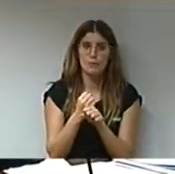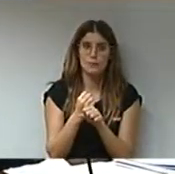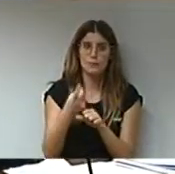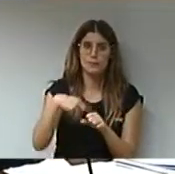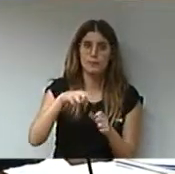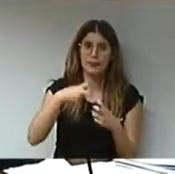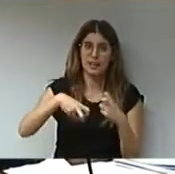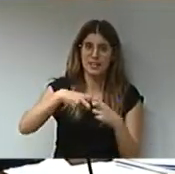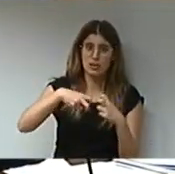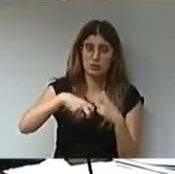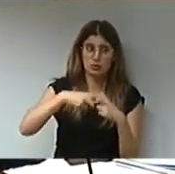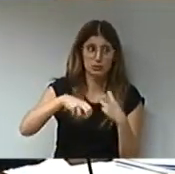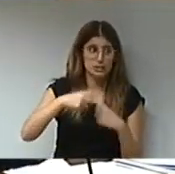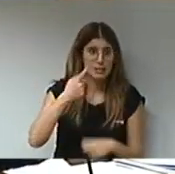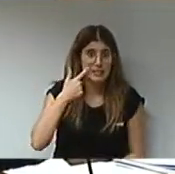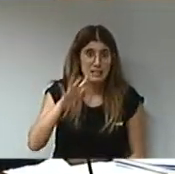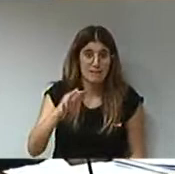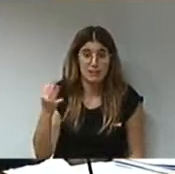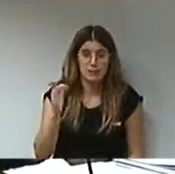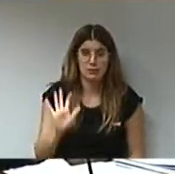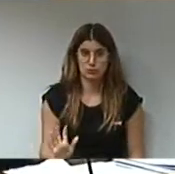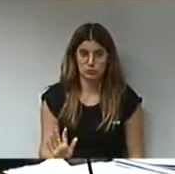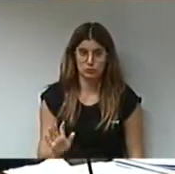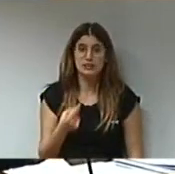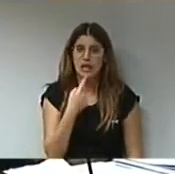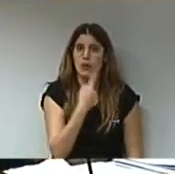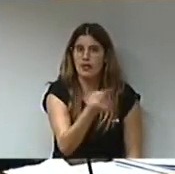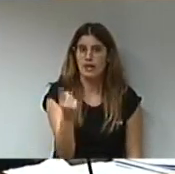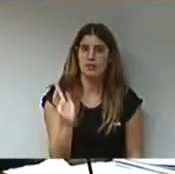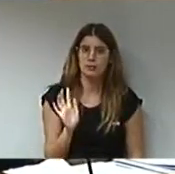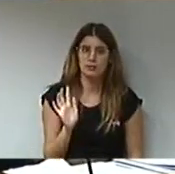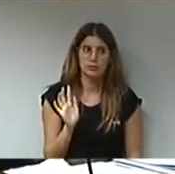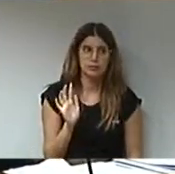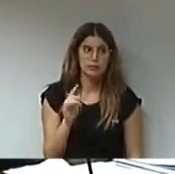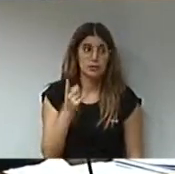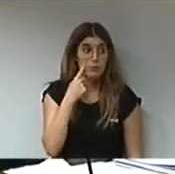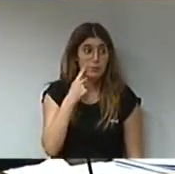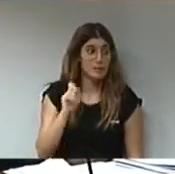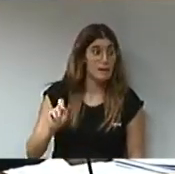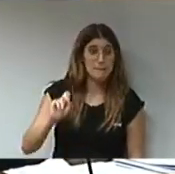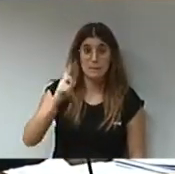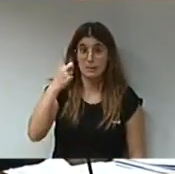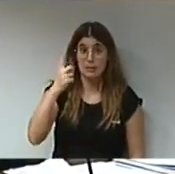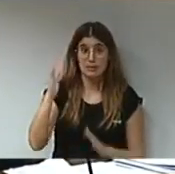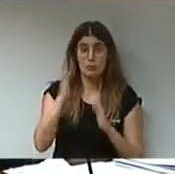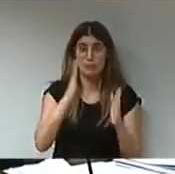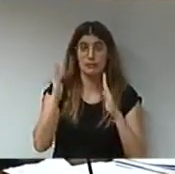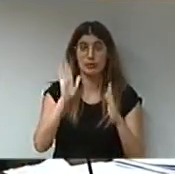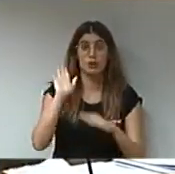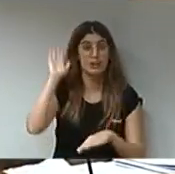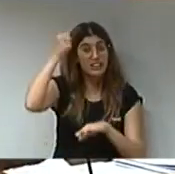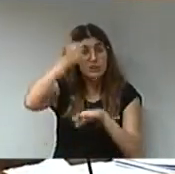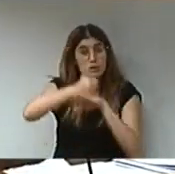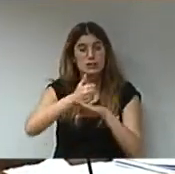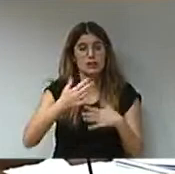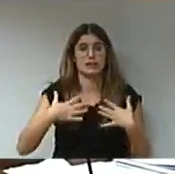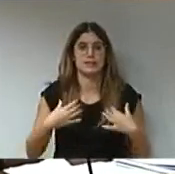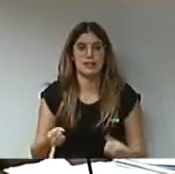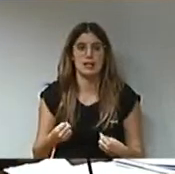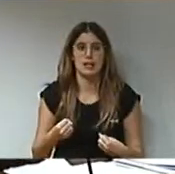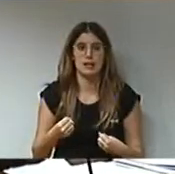con todos los heridos. Ya veremos exactamente lo que pasó y lo dirán y se dictaminará. Pero desde el primer momento el conseller de Sanidad estuvo en todos los